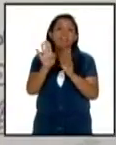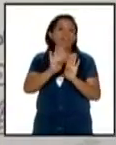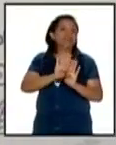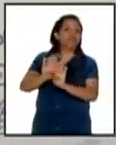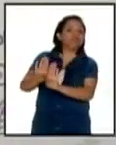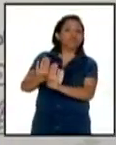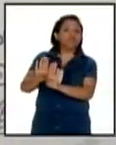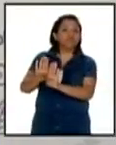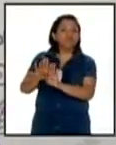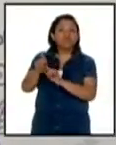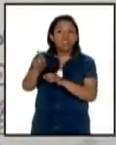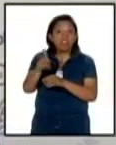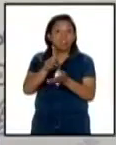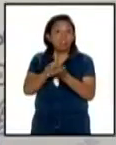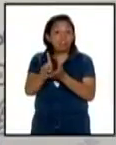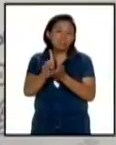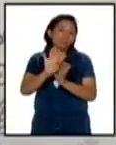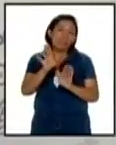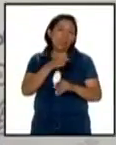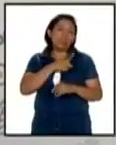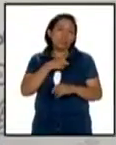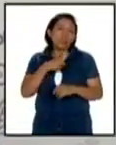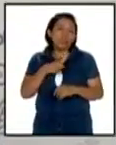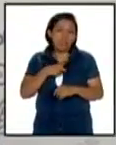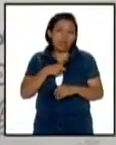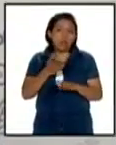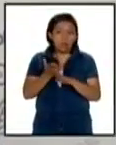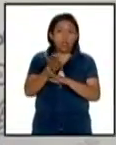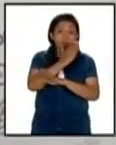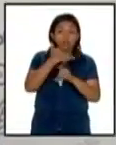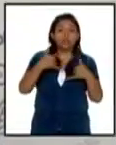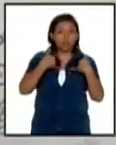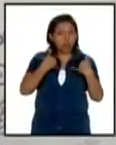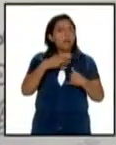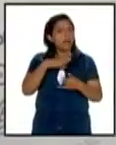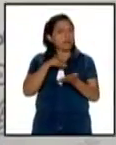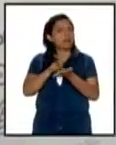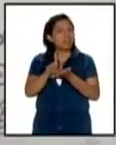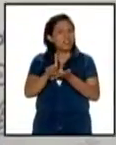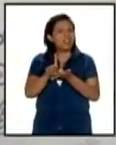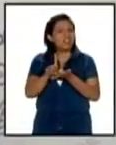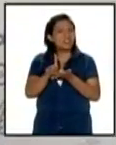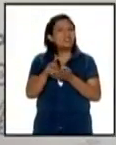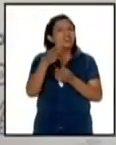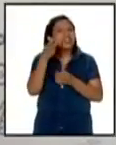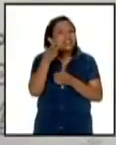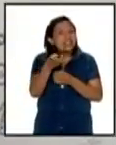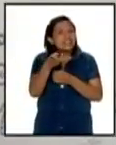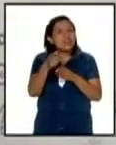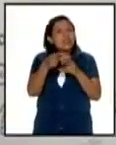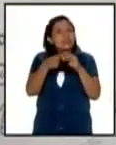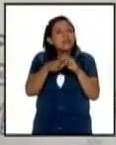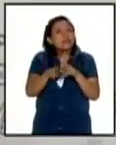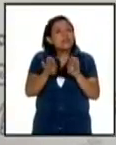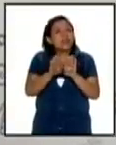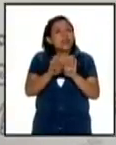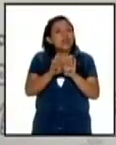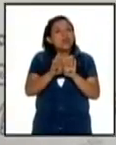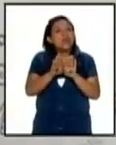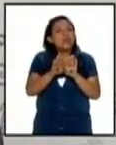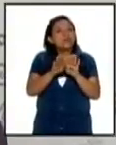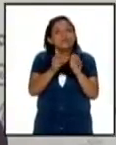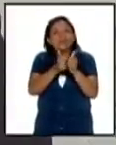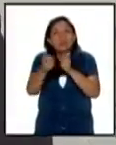sí ya no debe tener derecho a lo que en su tiempo cuando era joven contaba. Entonces también parte mucho de la separación que hace la